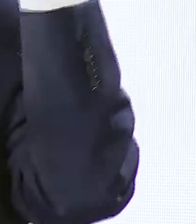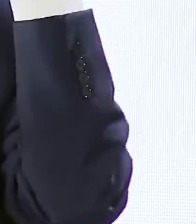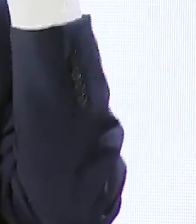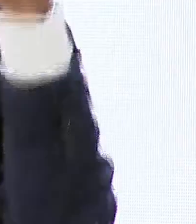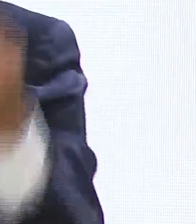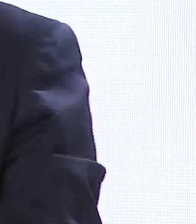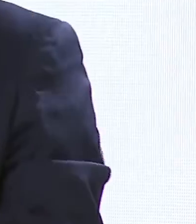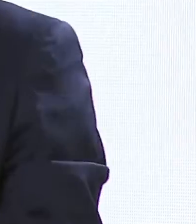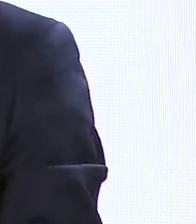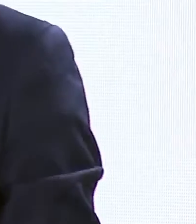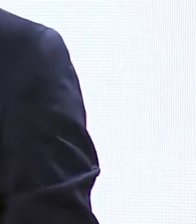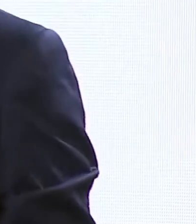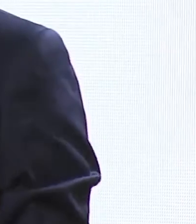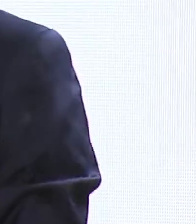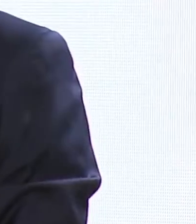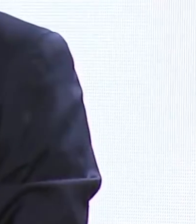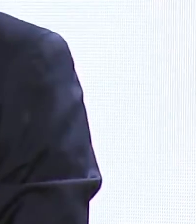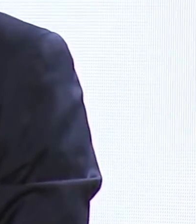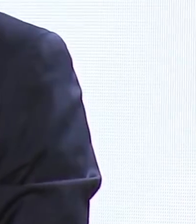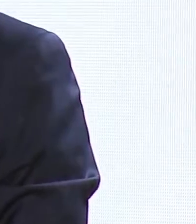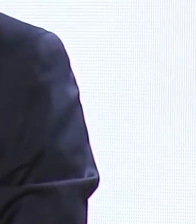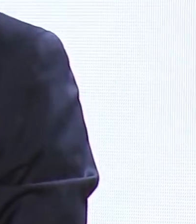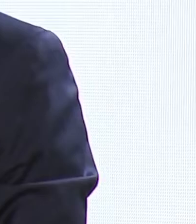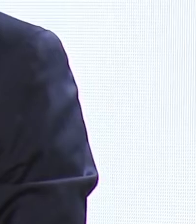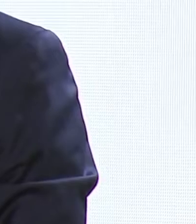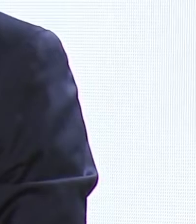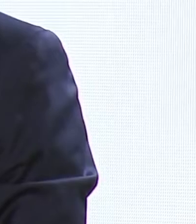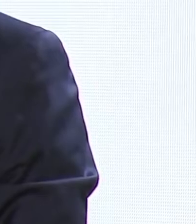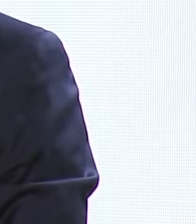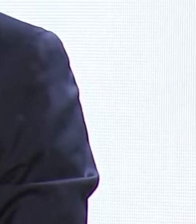Entonces, imagínense cómo están.